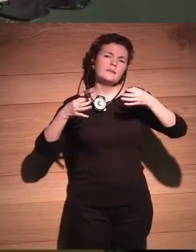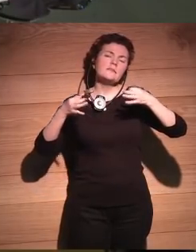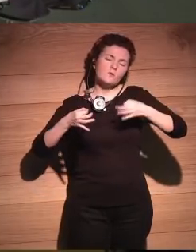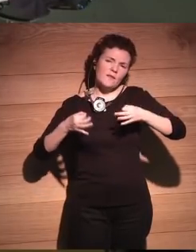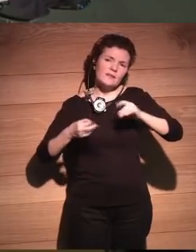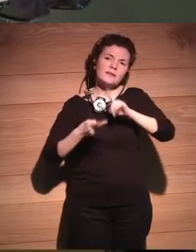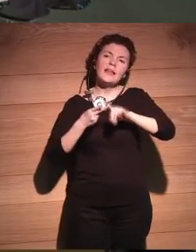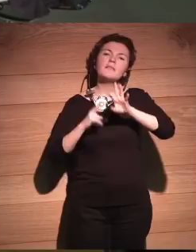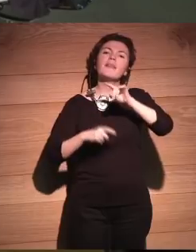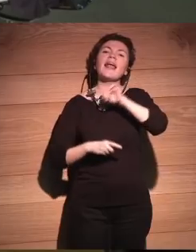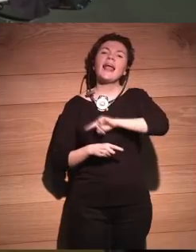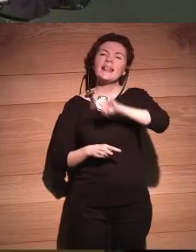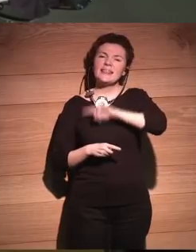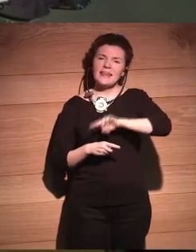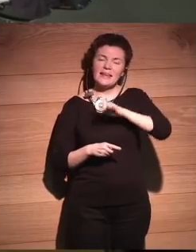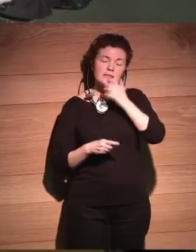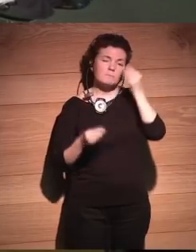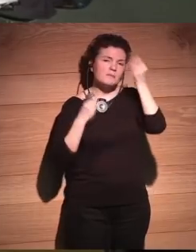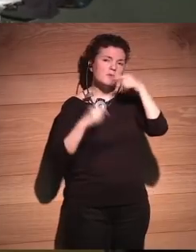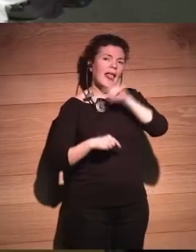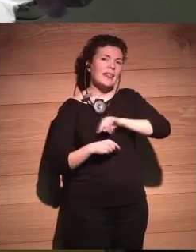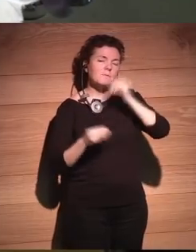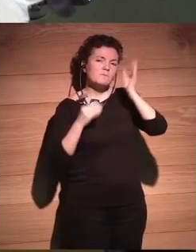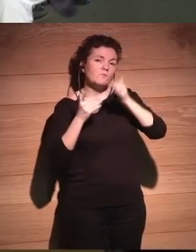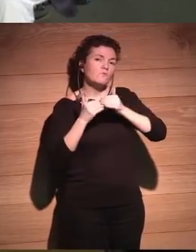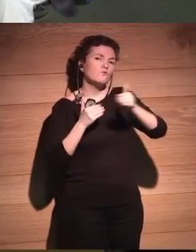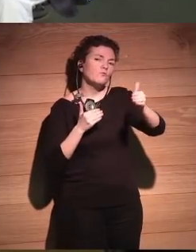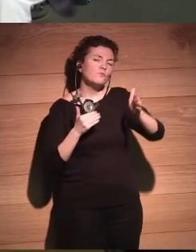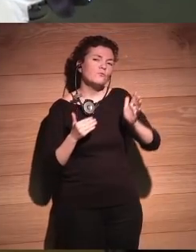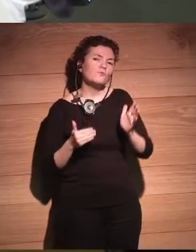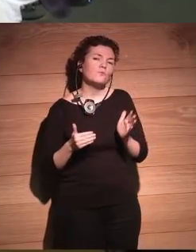la seguridad y la ética. Es decir, cuando pensamos en la ética, pensamos en el futuro.